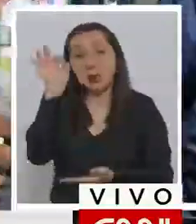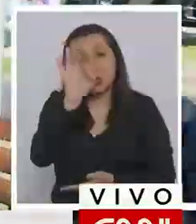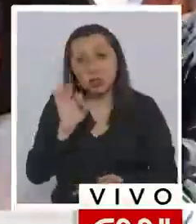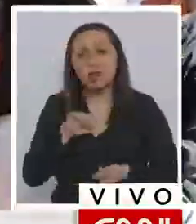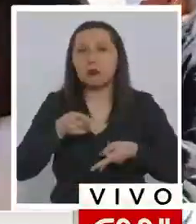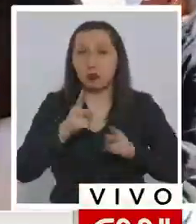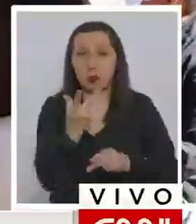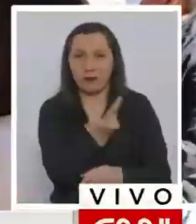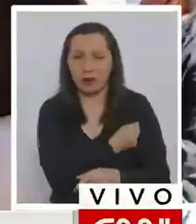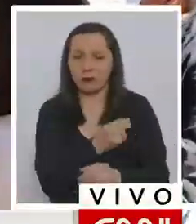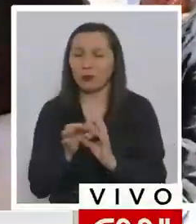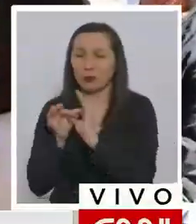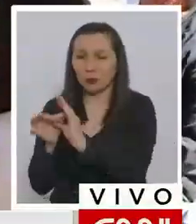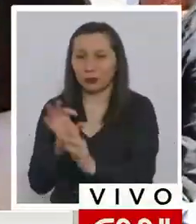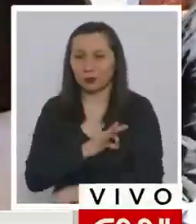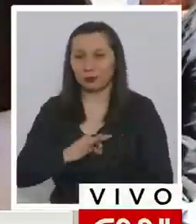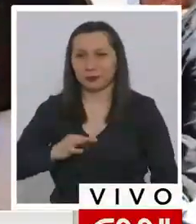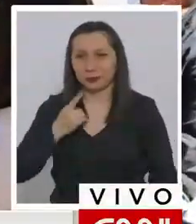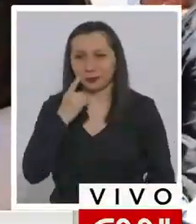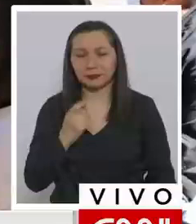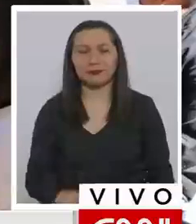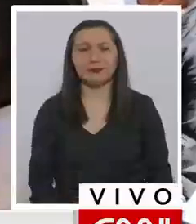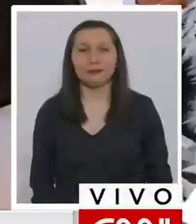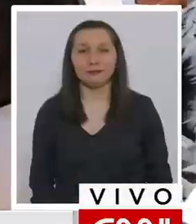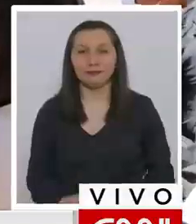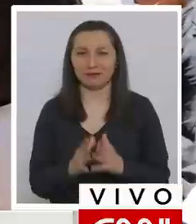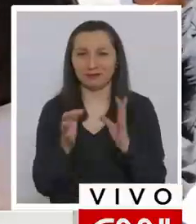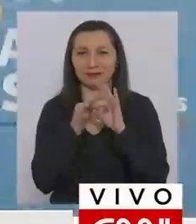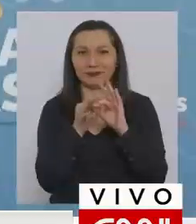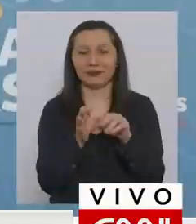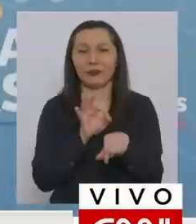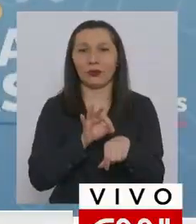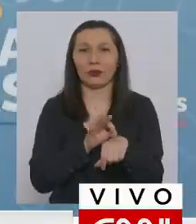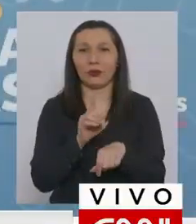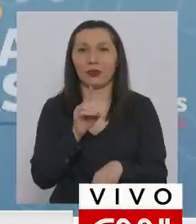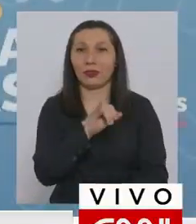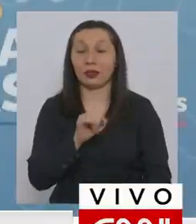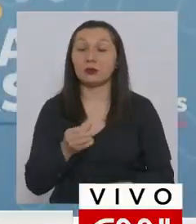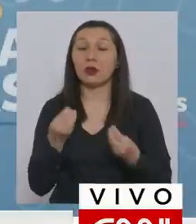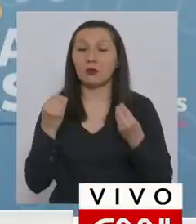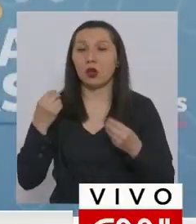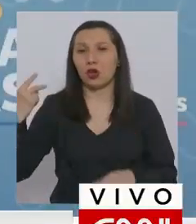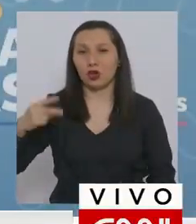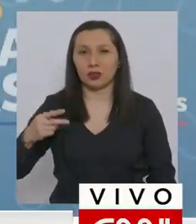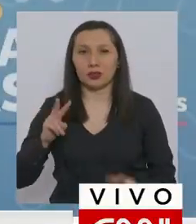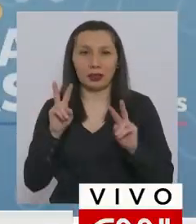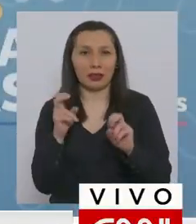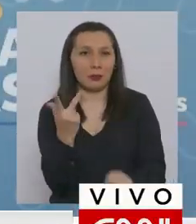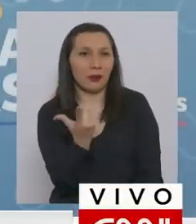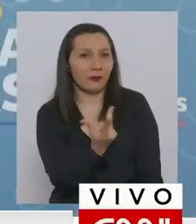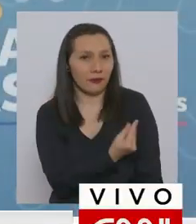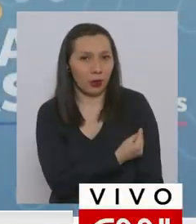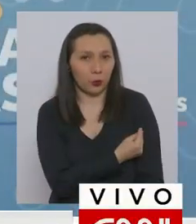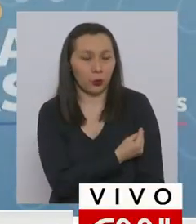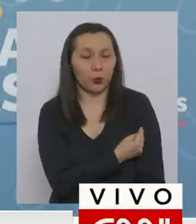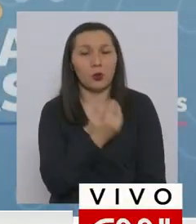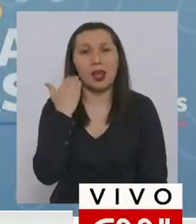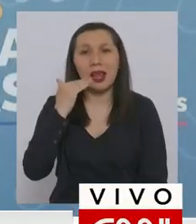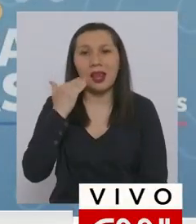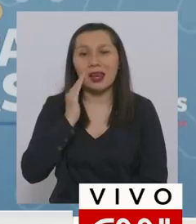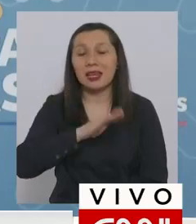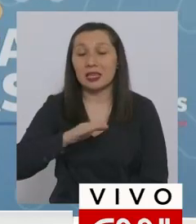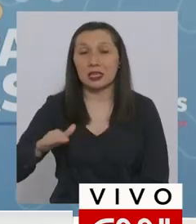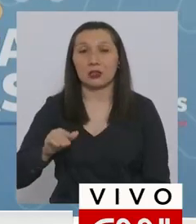de refuerzo en mayores de 45 años. Partimos muy bien. En primer día de este operativo, en la comuna de Copiapó, se